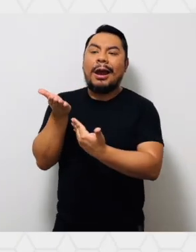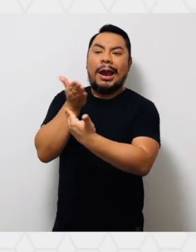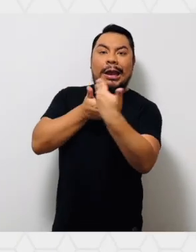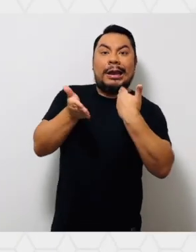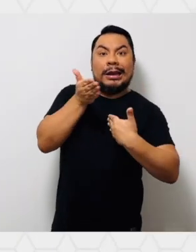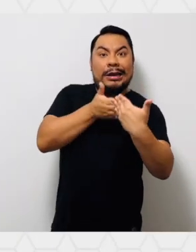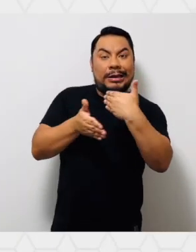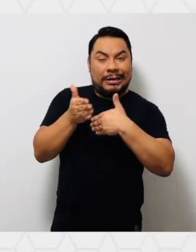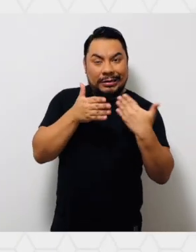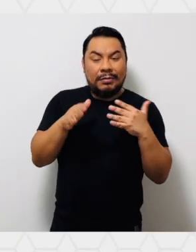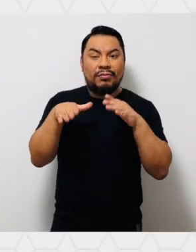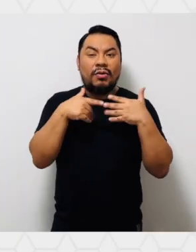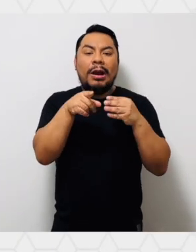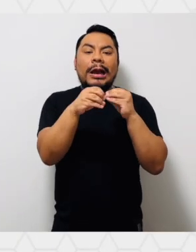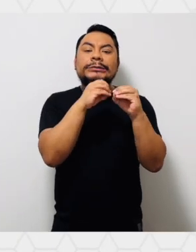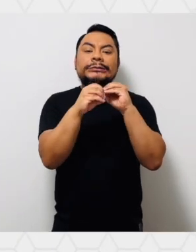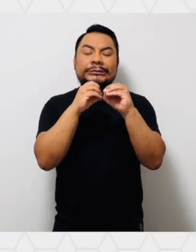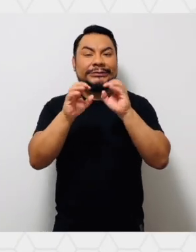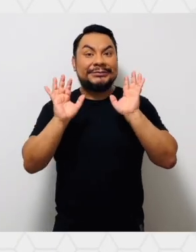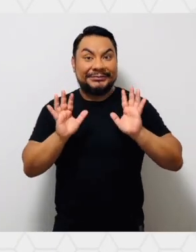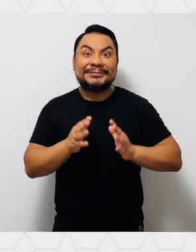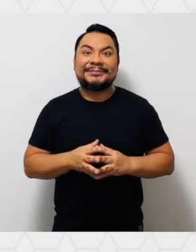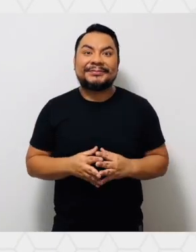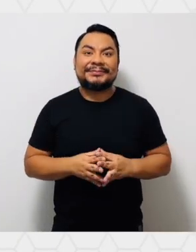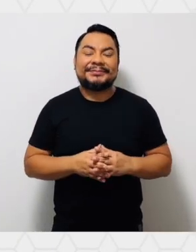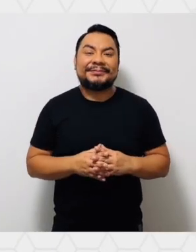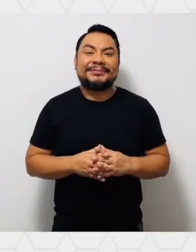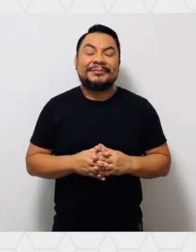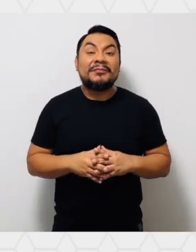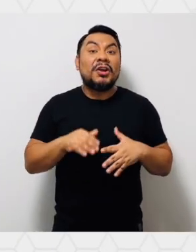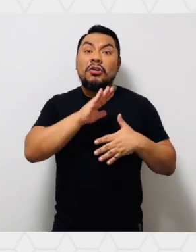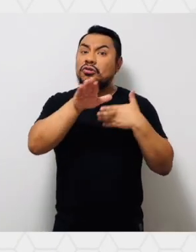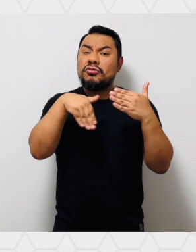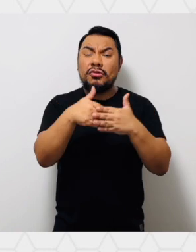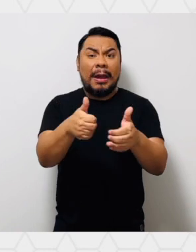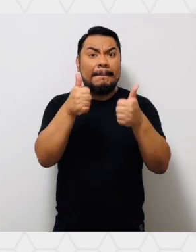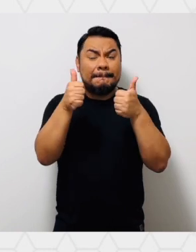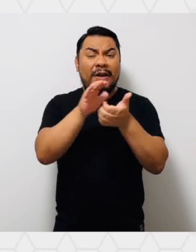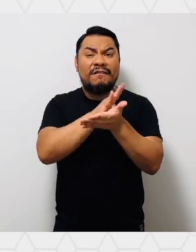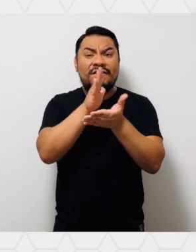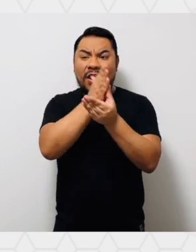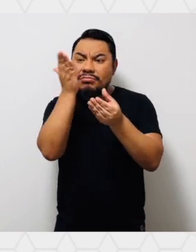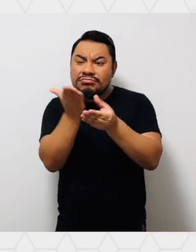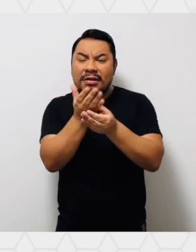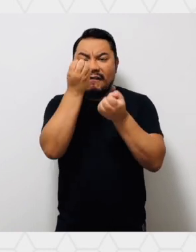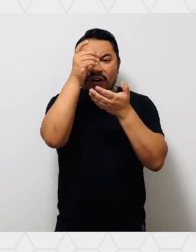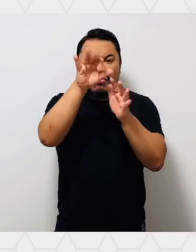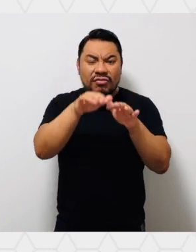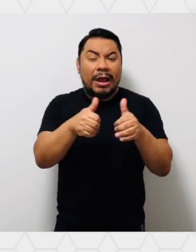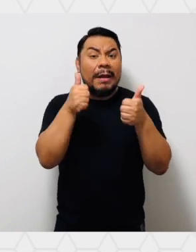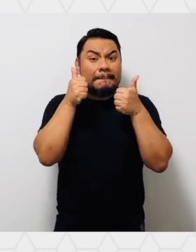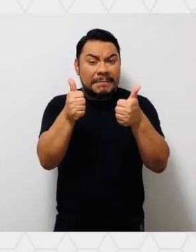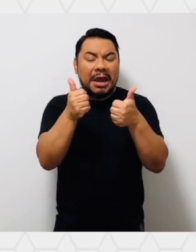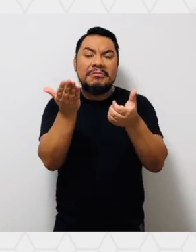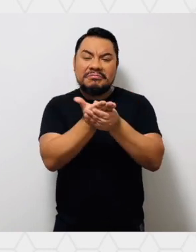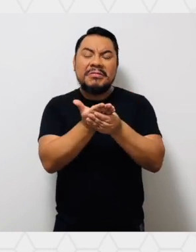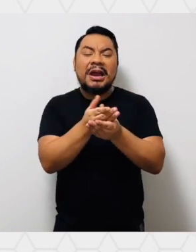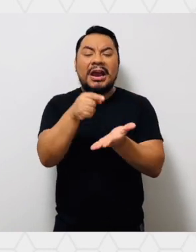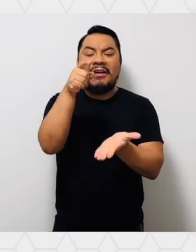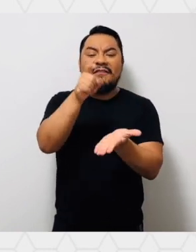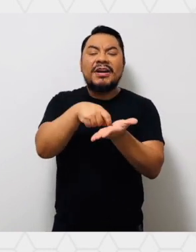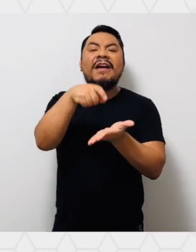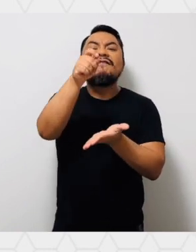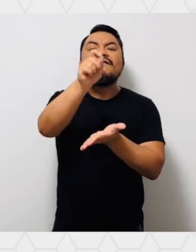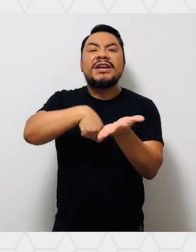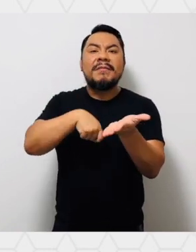a los pasos anteriores para realizar los cambios correspondientes. Si todos tus datos y documentos cargados están correctos, haz clic